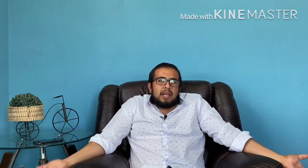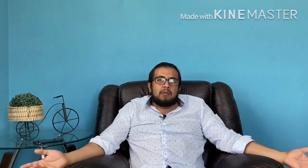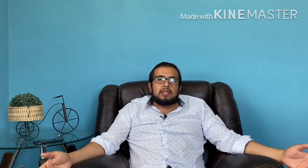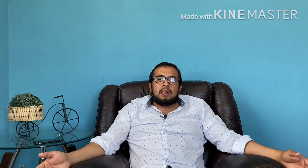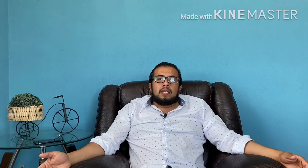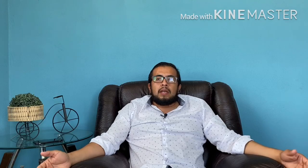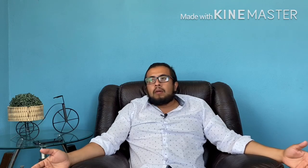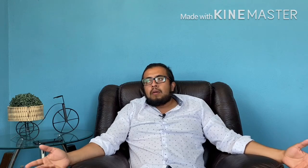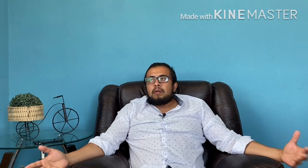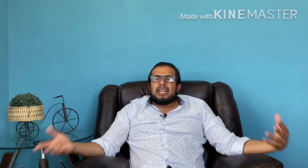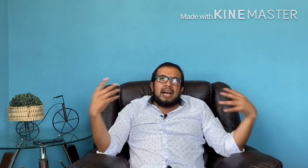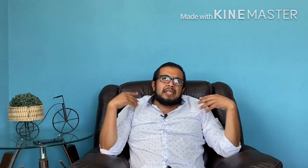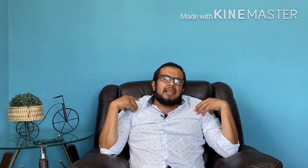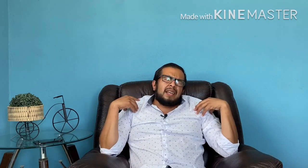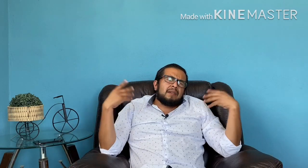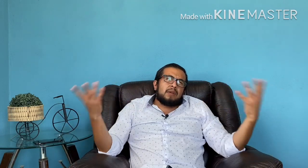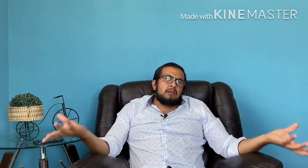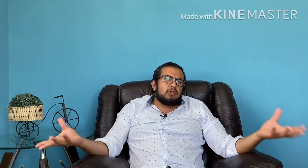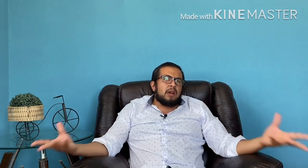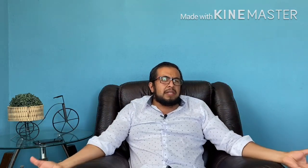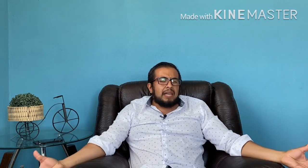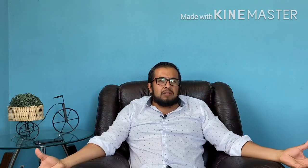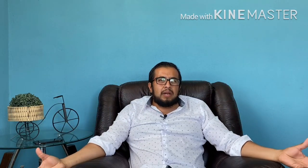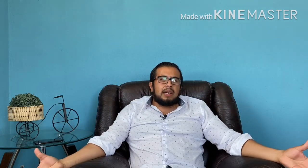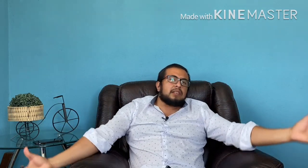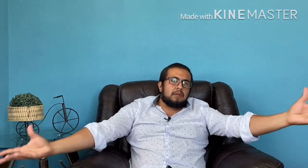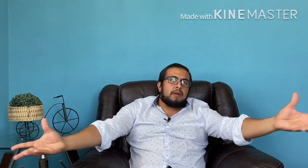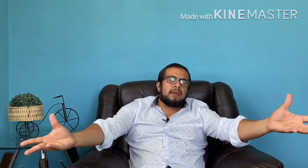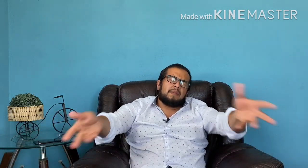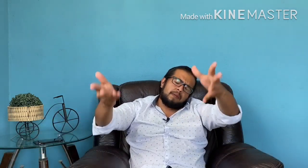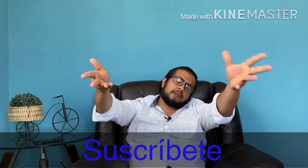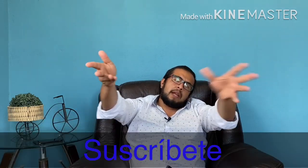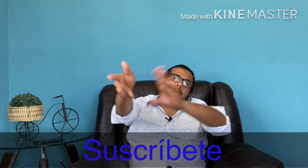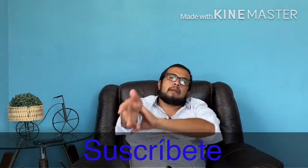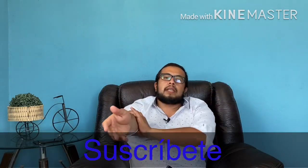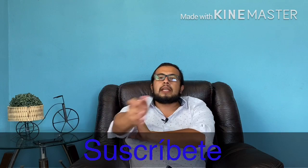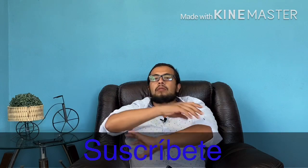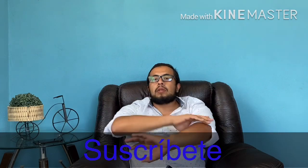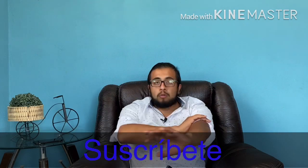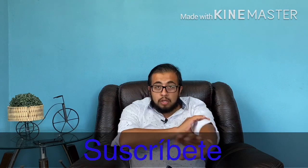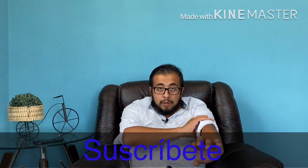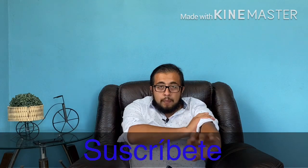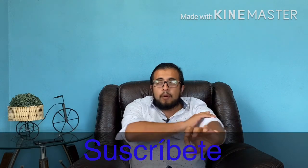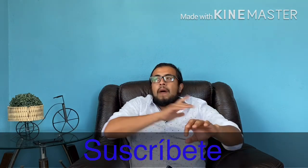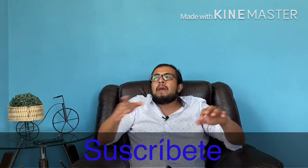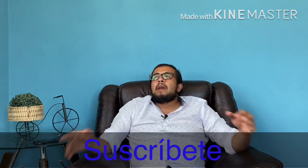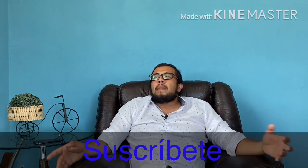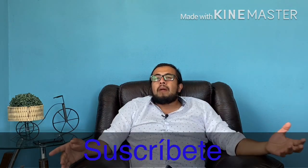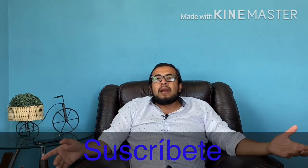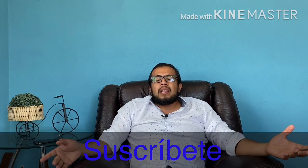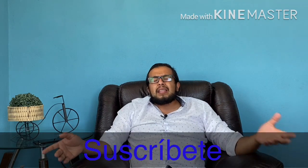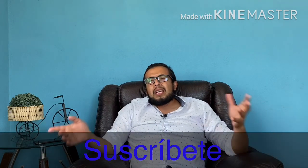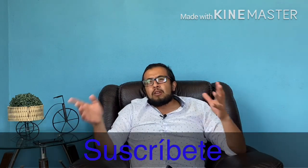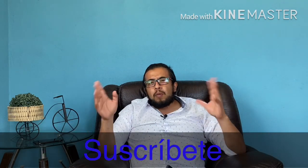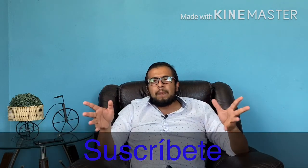información de aquí al lunes. Digo, o sea, hace como que alusión a no hacer caso a canales como el mío, pero pues tira paro y si haz caso y suscríbete, porfa. Pero